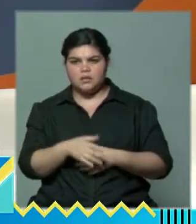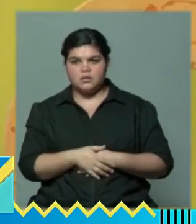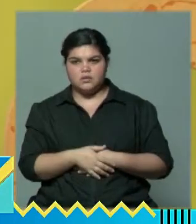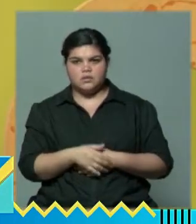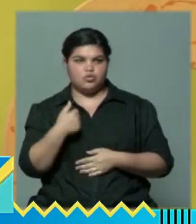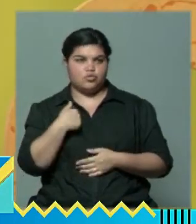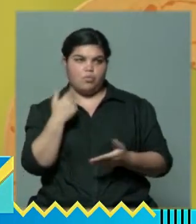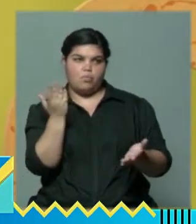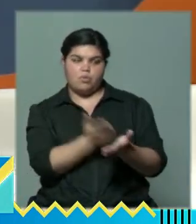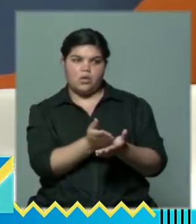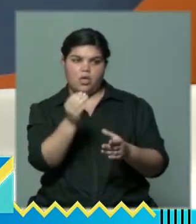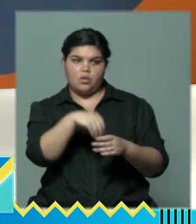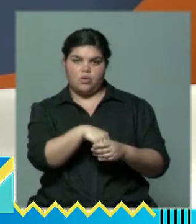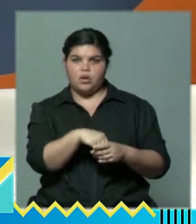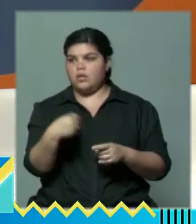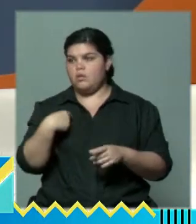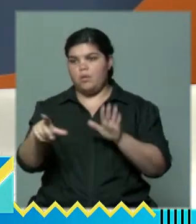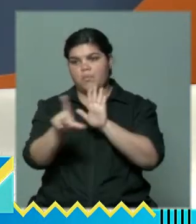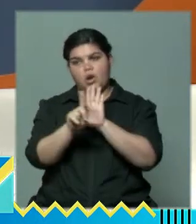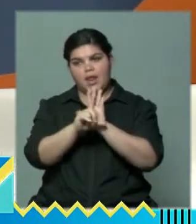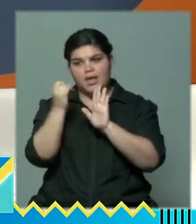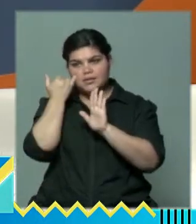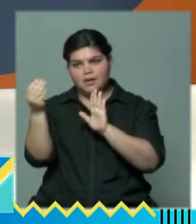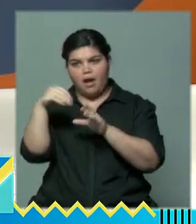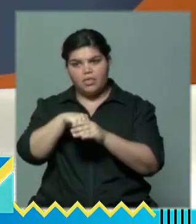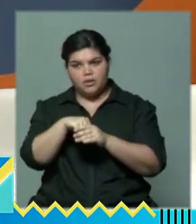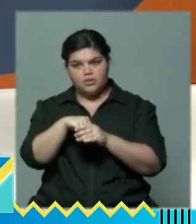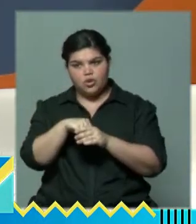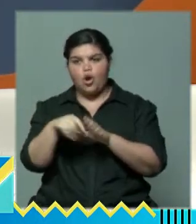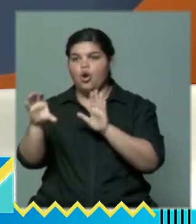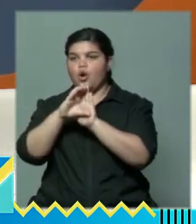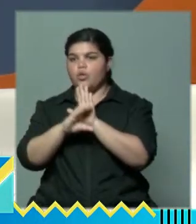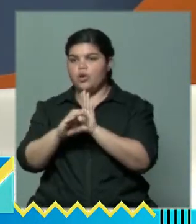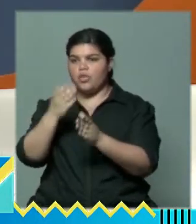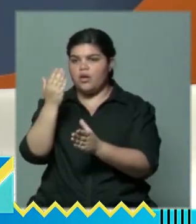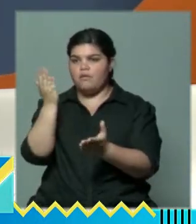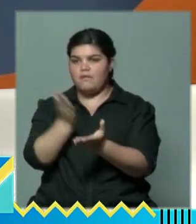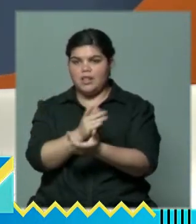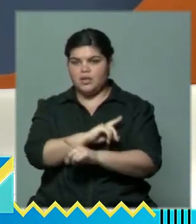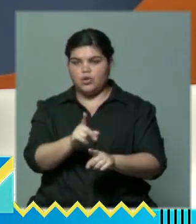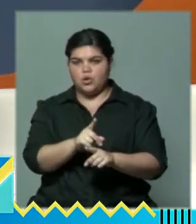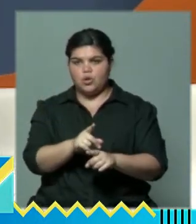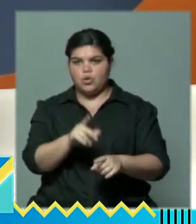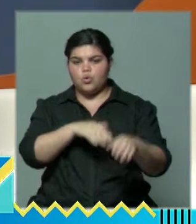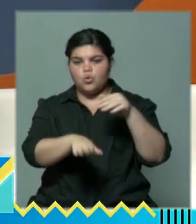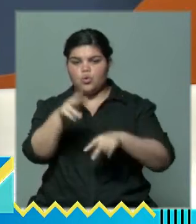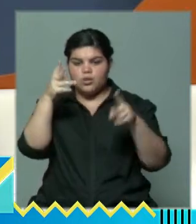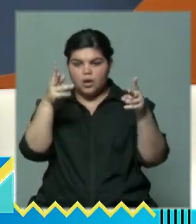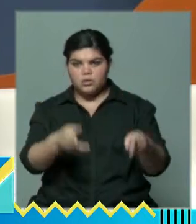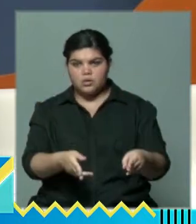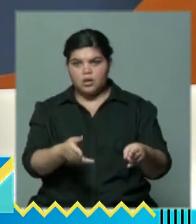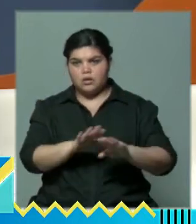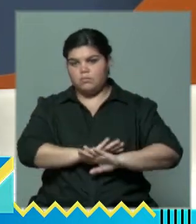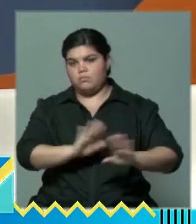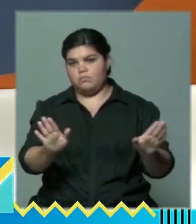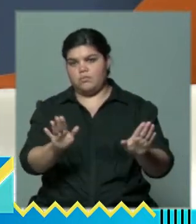pero pues ya está en la ley. Está en la ley, no es ni código de falta. Es la ley. Cortar una ruta es un delito, digamos, y está en la ley. Modifiquemos